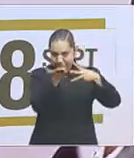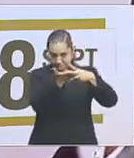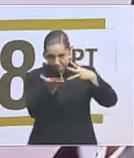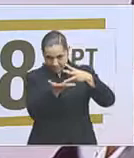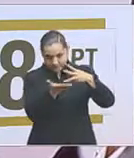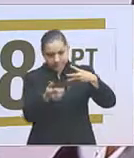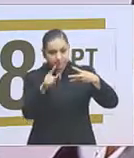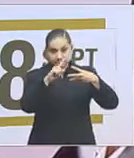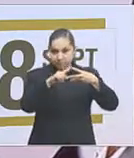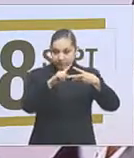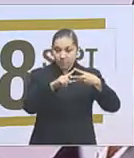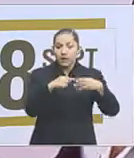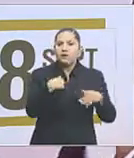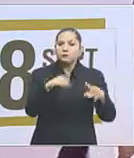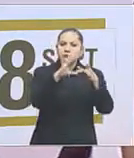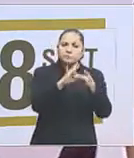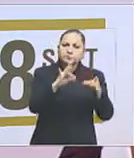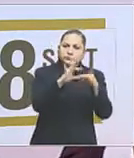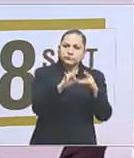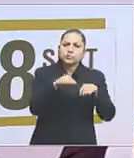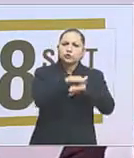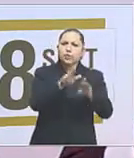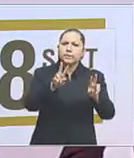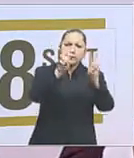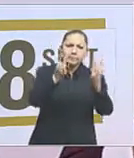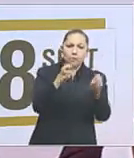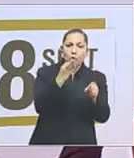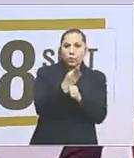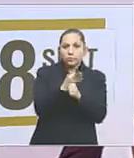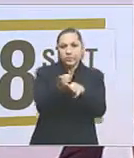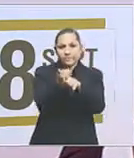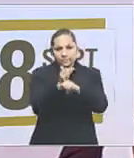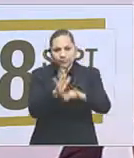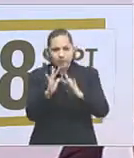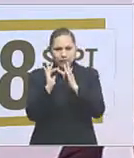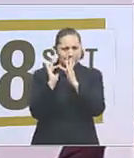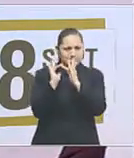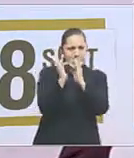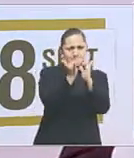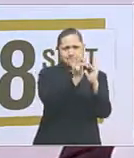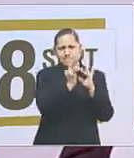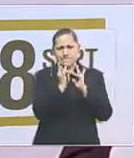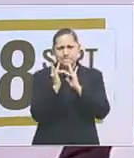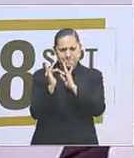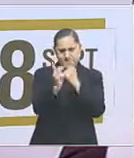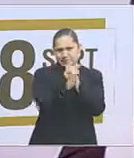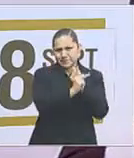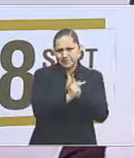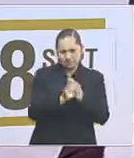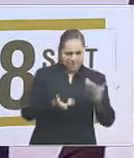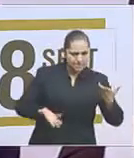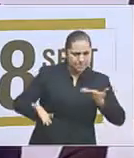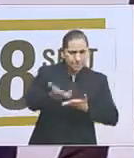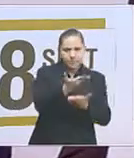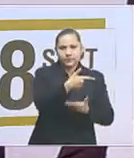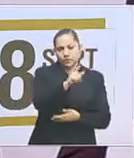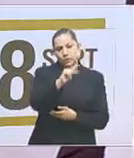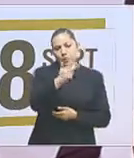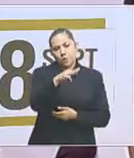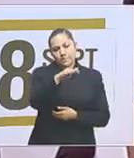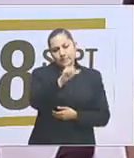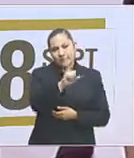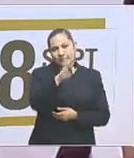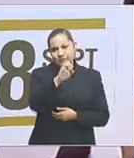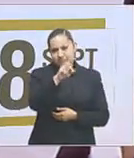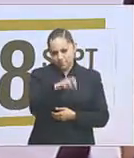las dimensiones de la era de aceleración y globalización digital como lo ha mencionado y seguramente ustedes lo han leído thomas friedman y como estas